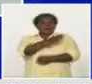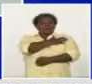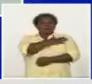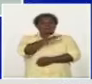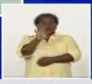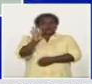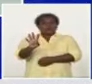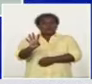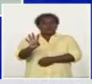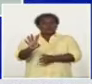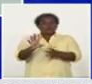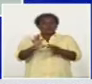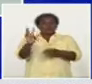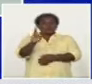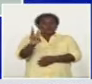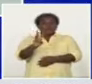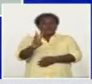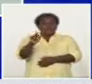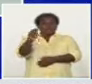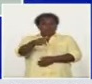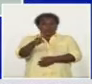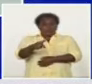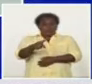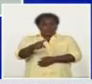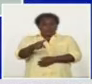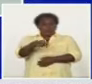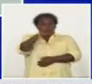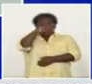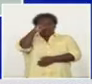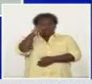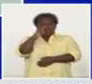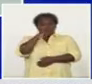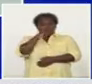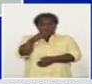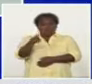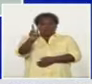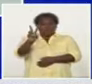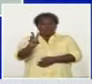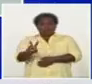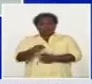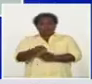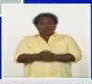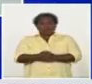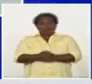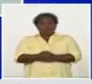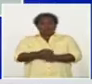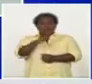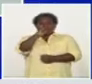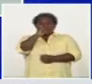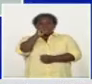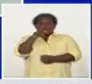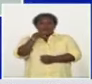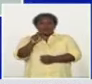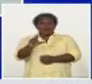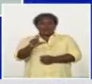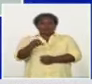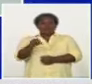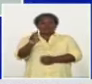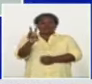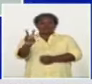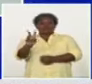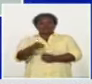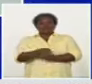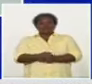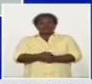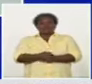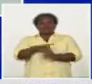y Jaruco y San Nicolás con 2 cada uno, Bejucal 2 también, Santa